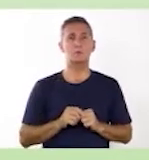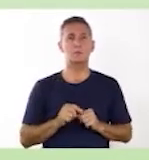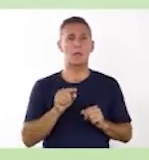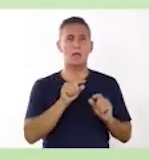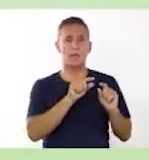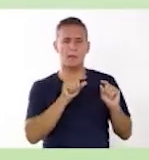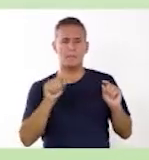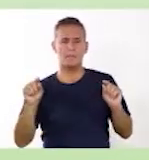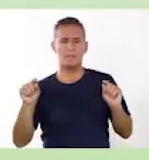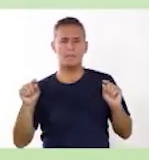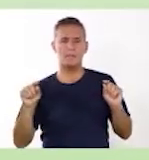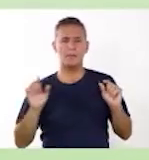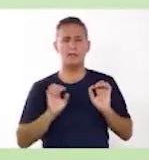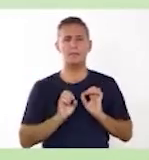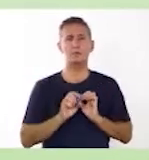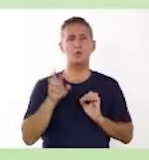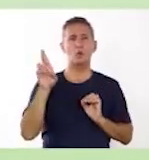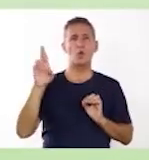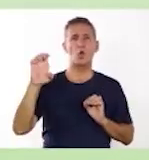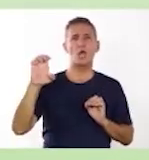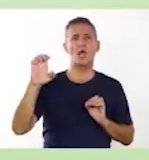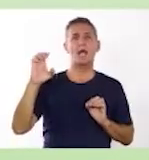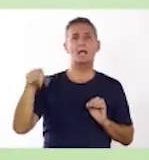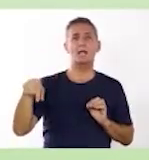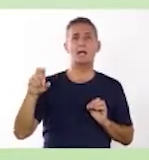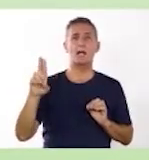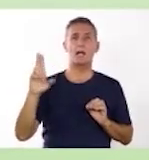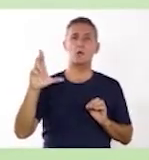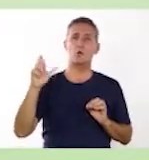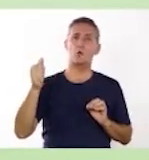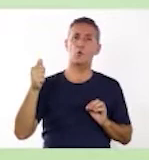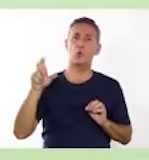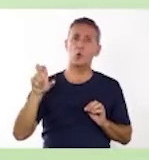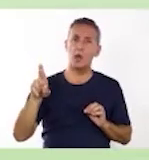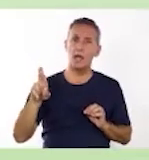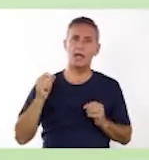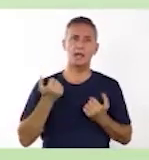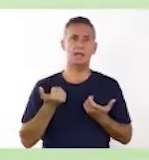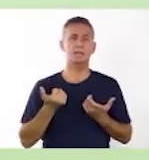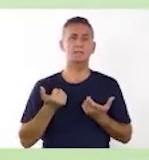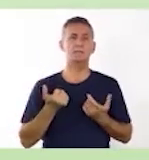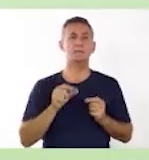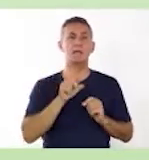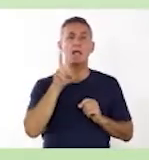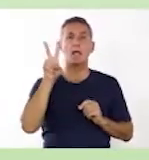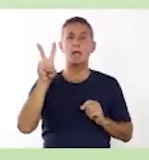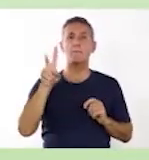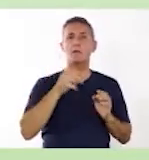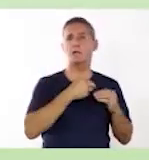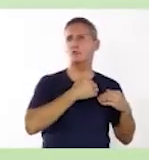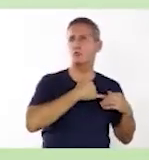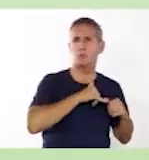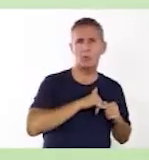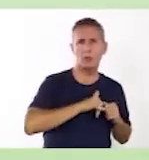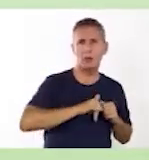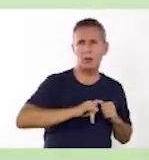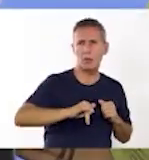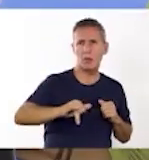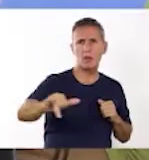métrica irregular que la vamos a observar y presencia de versos extensos.